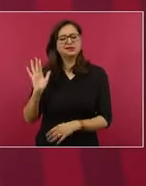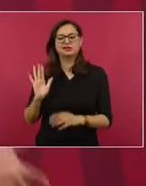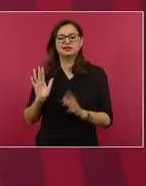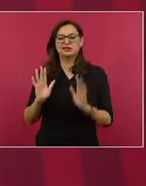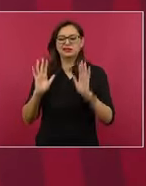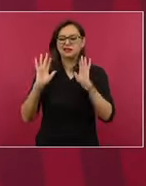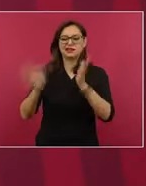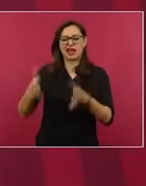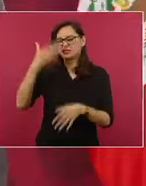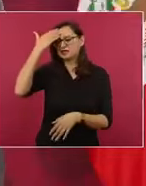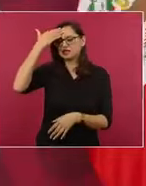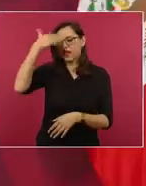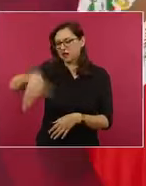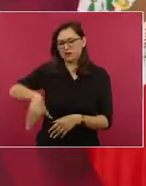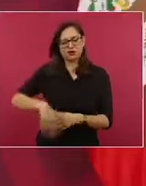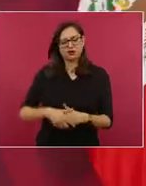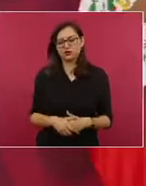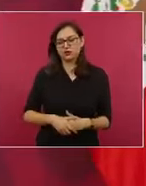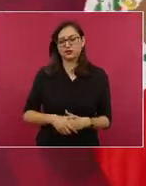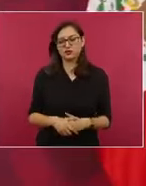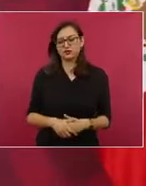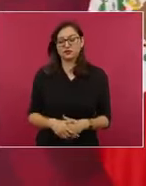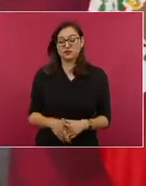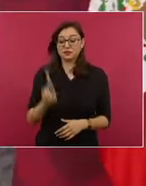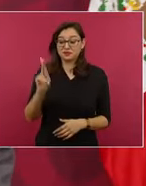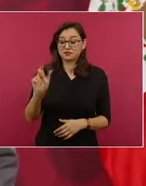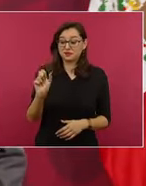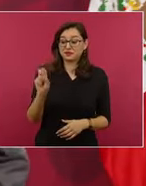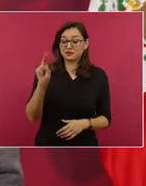No es justificación, pero el PAN surgió